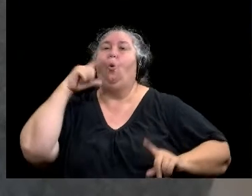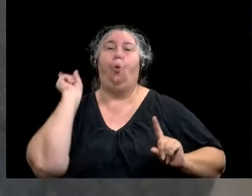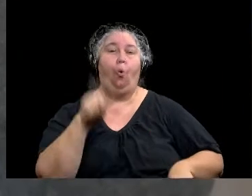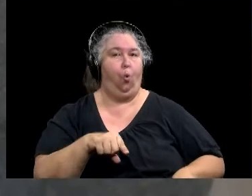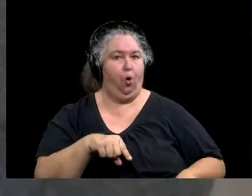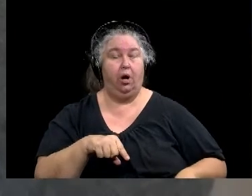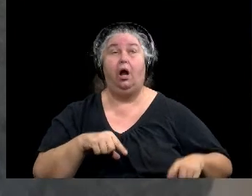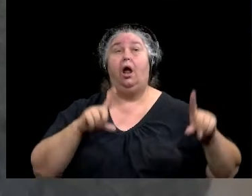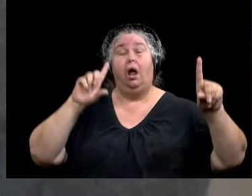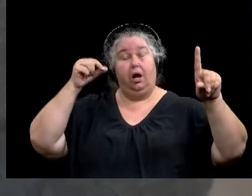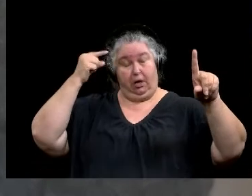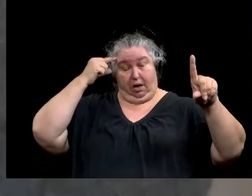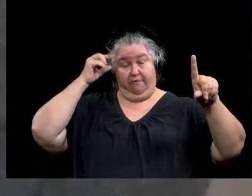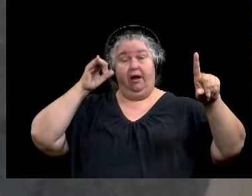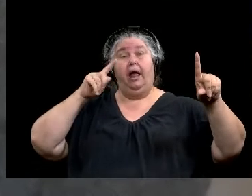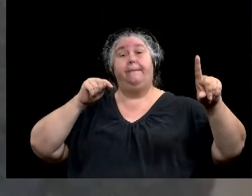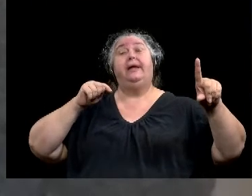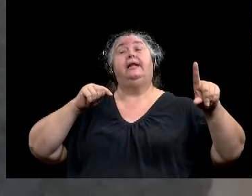tiene